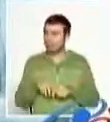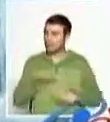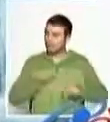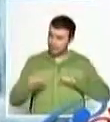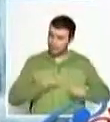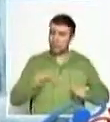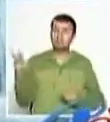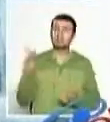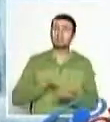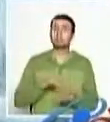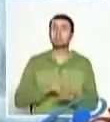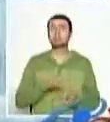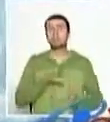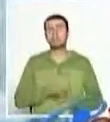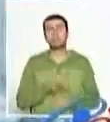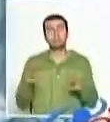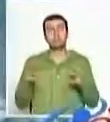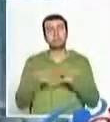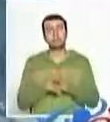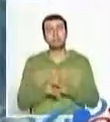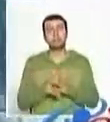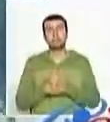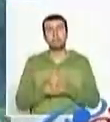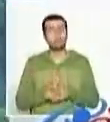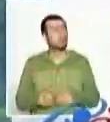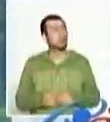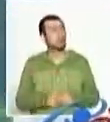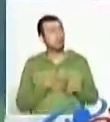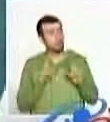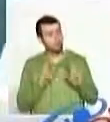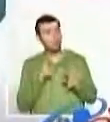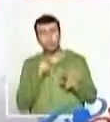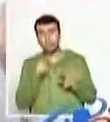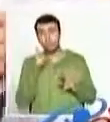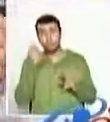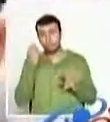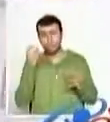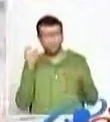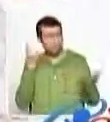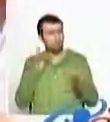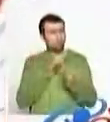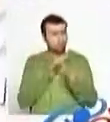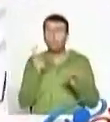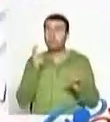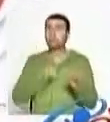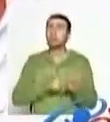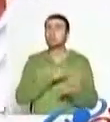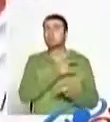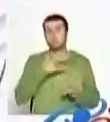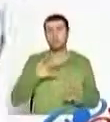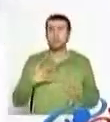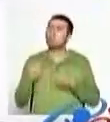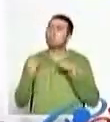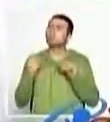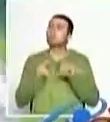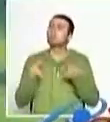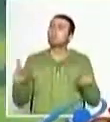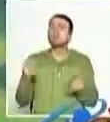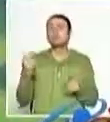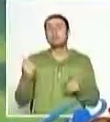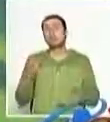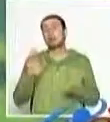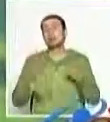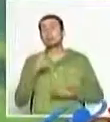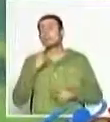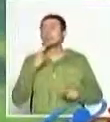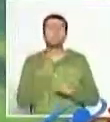de Medicinas Integrativas. Ojalá ustedes se den la oportunidad de buscar esas opciones terapéuticas que a muchos pacientes se les han cerrado